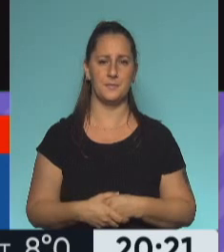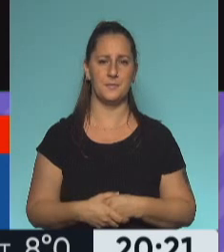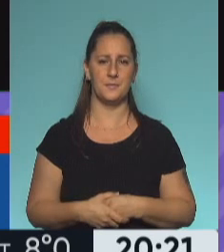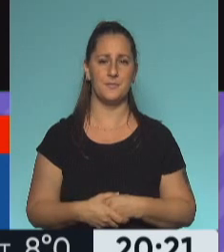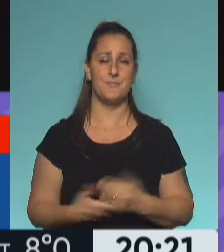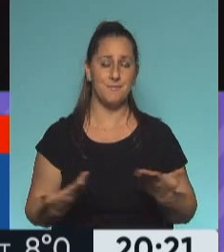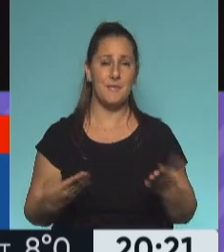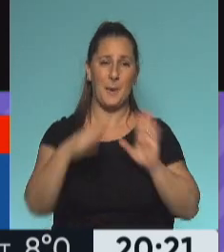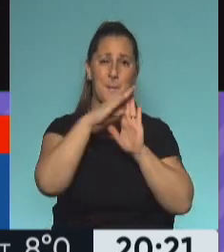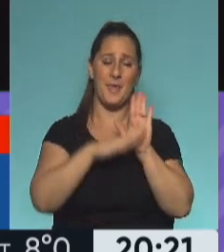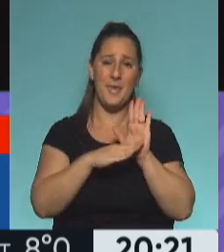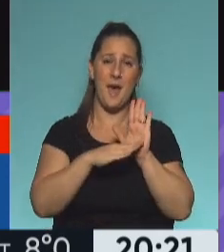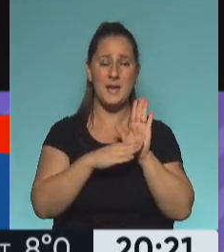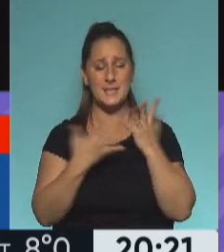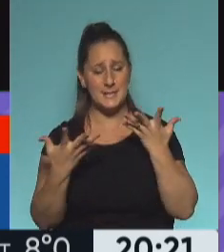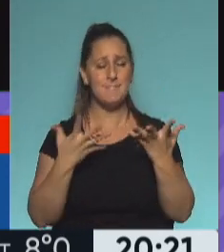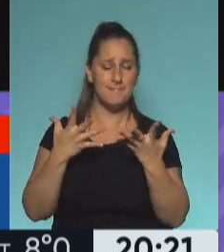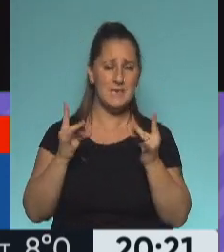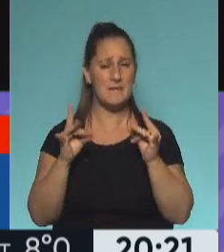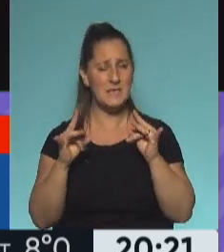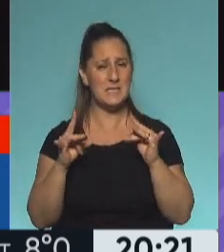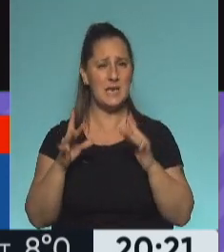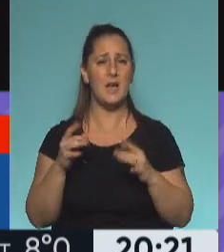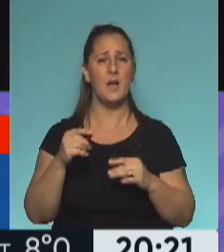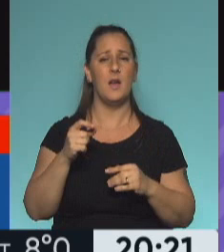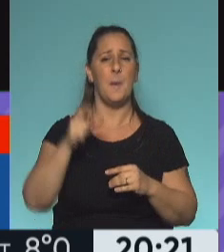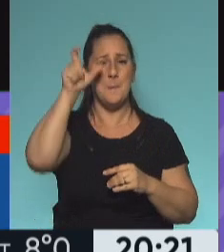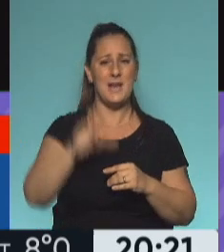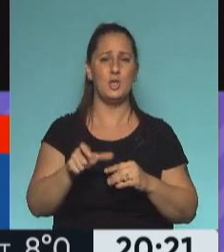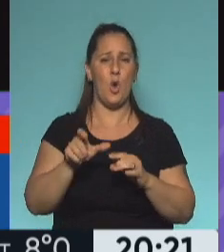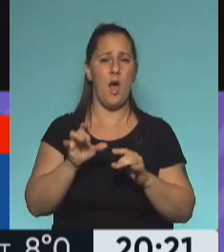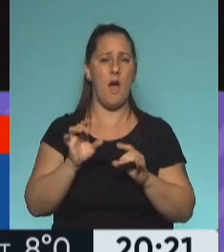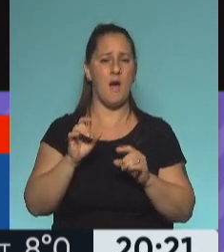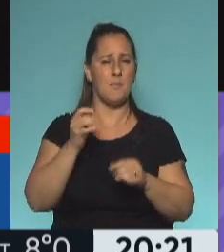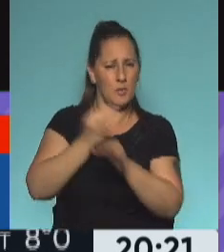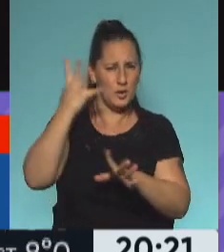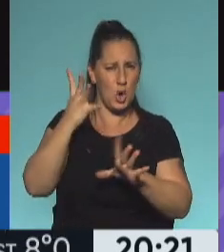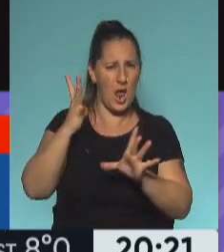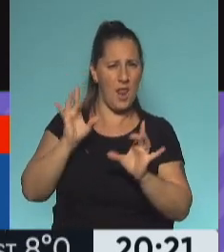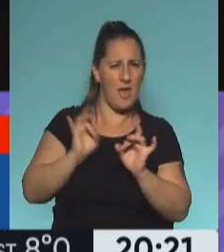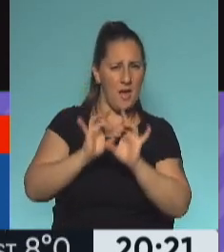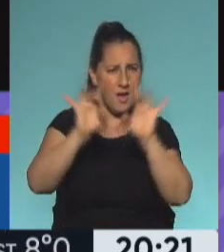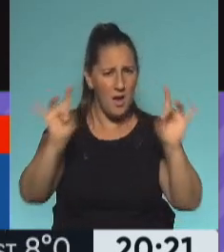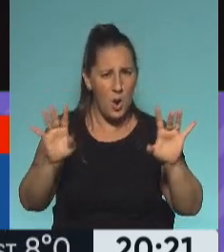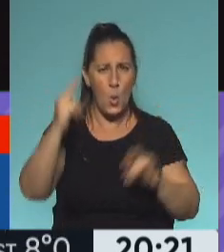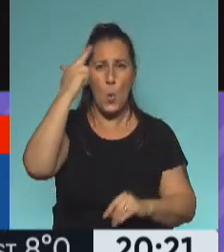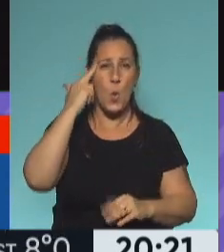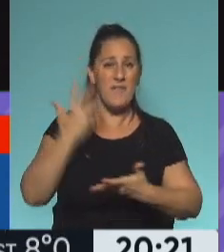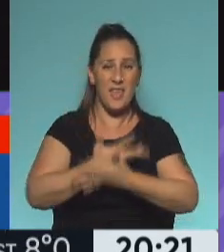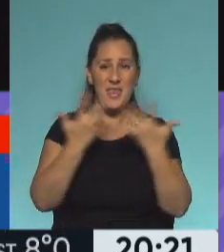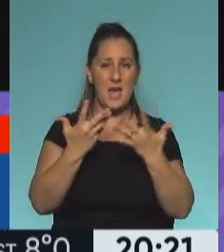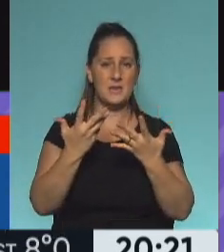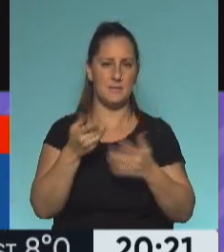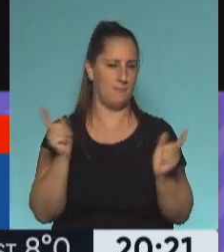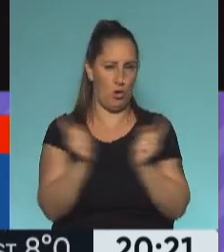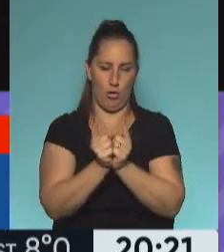Son medidas de compromiso. En realidad, para un epidemiólogo clásico, 9 días es algo